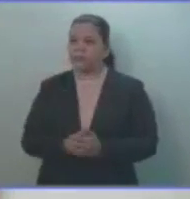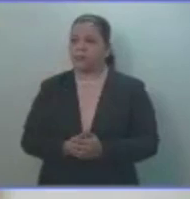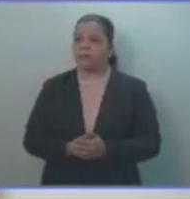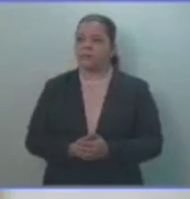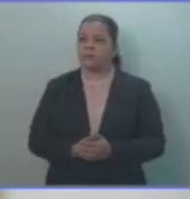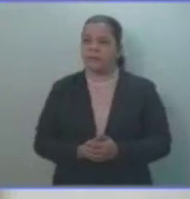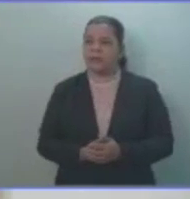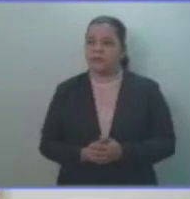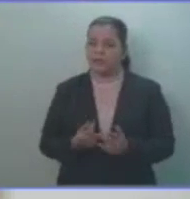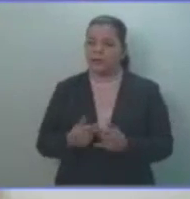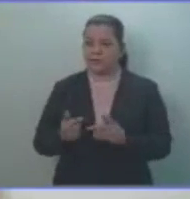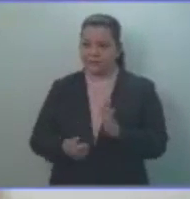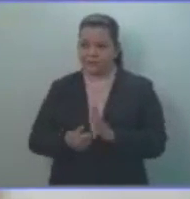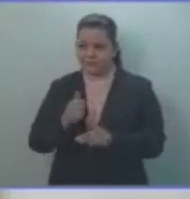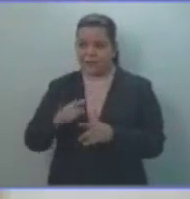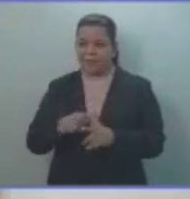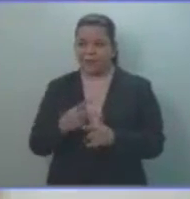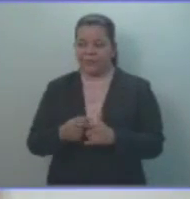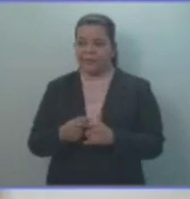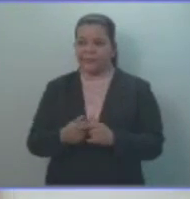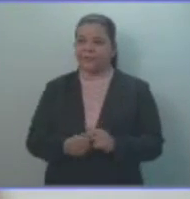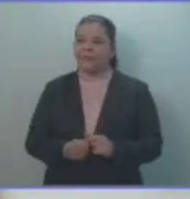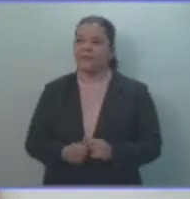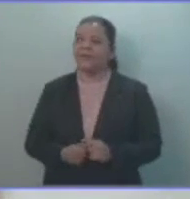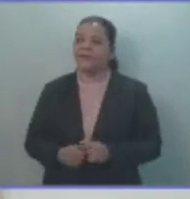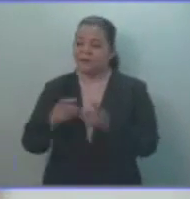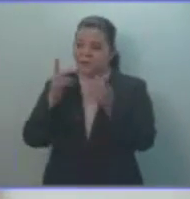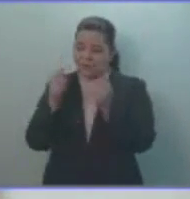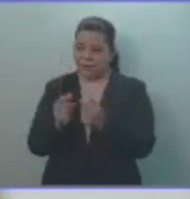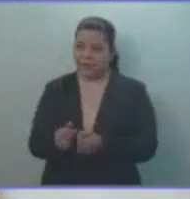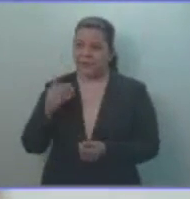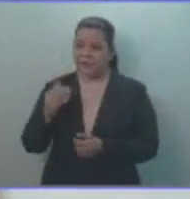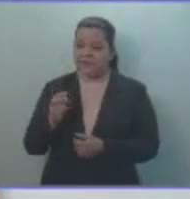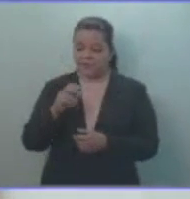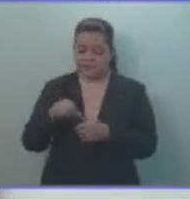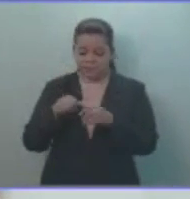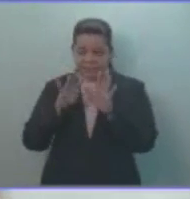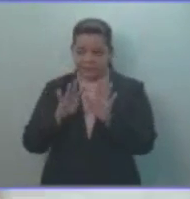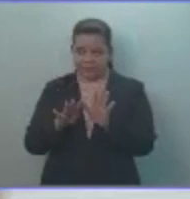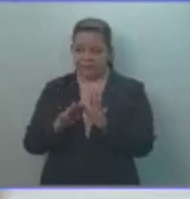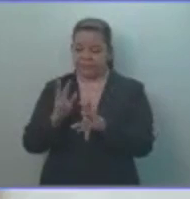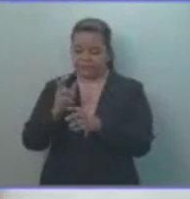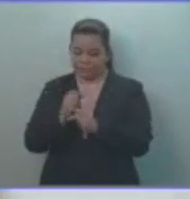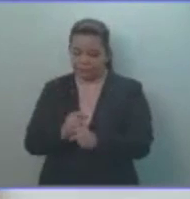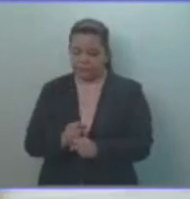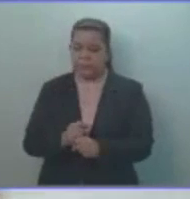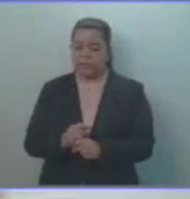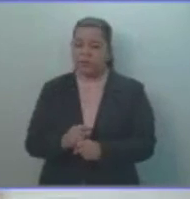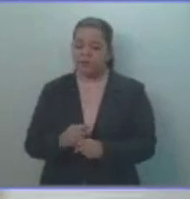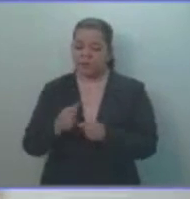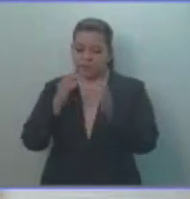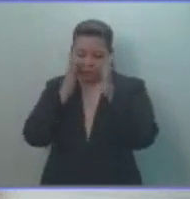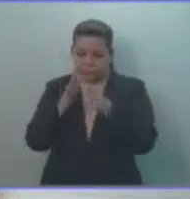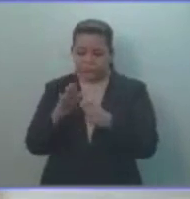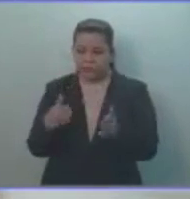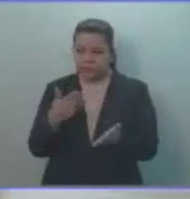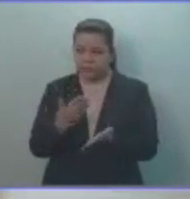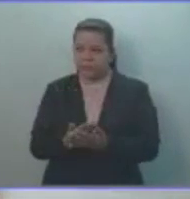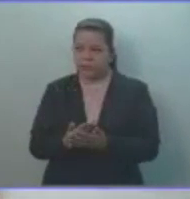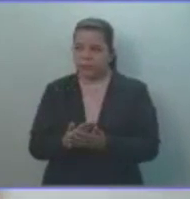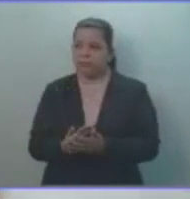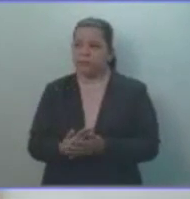las instituciones públicas. El presupuesto 2019 garantiza recursos para la atención a veteranos